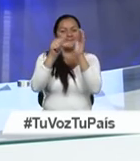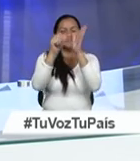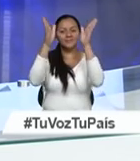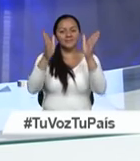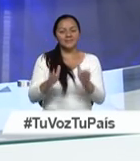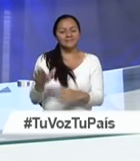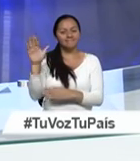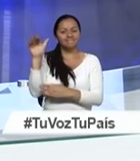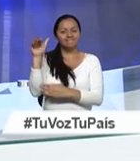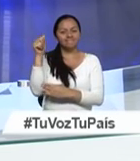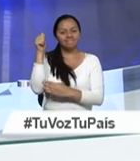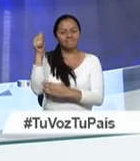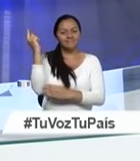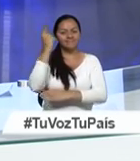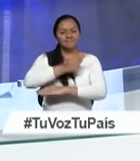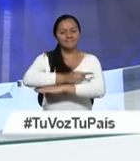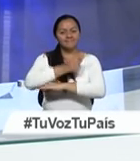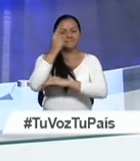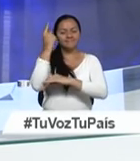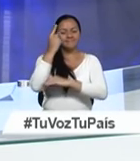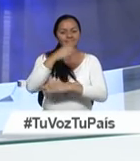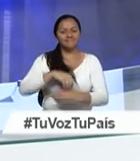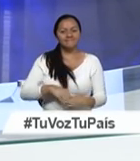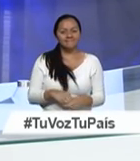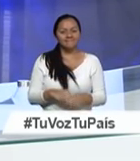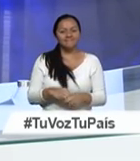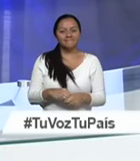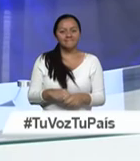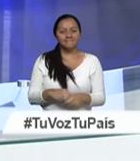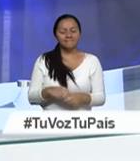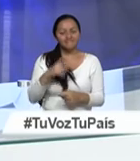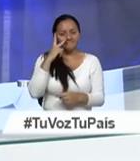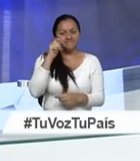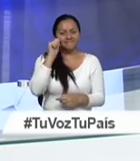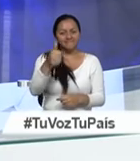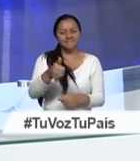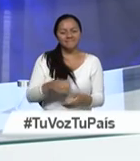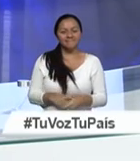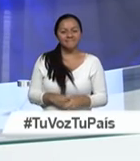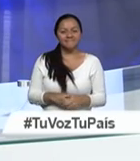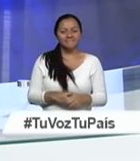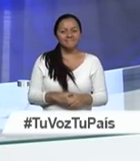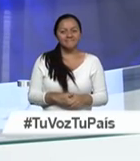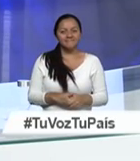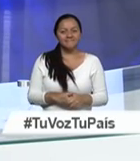Me despido deseándole un excelente día. Dios mediante, nos veremos el día de mañana.